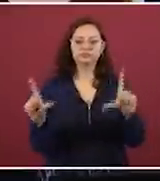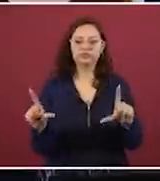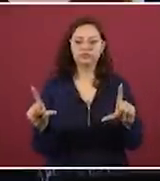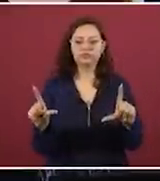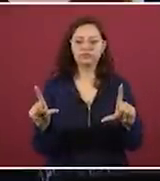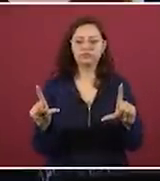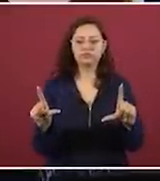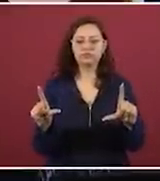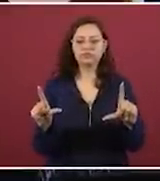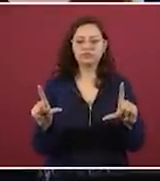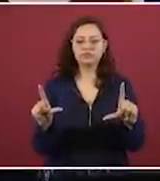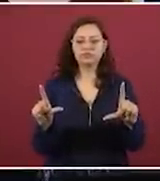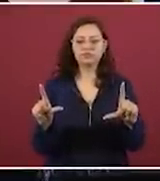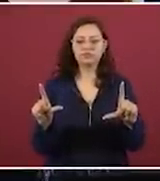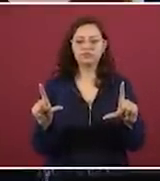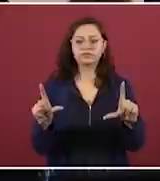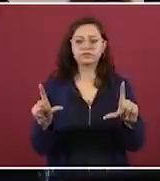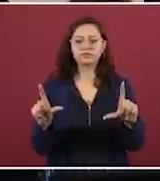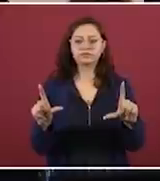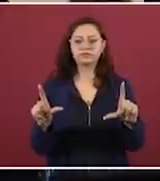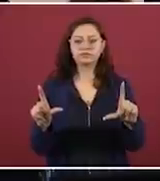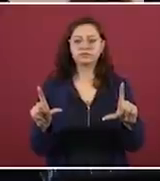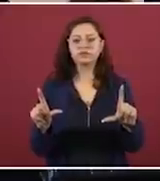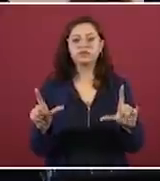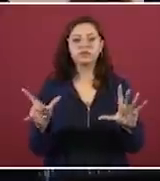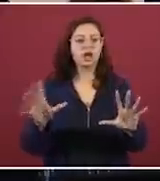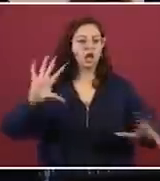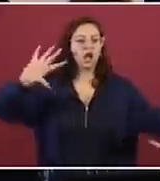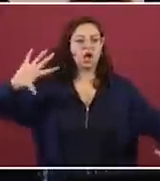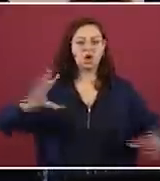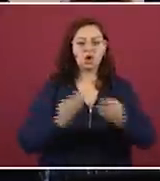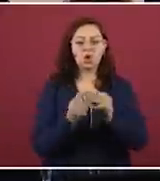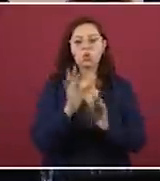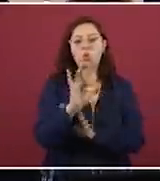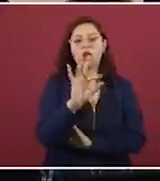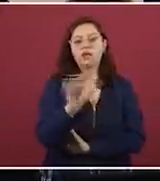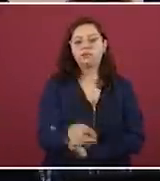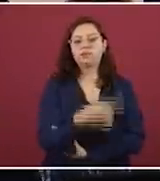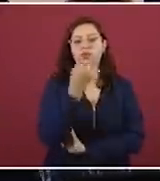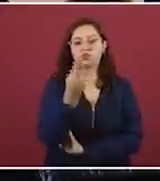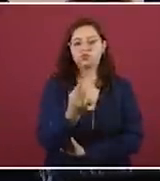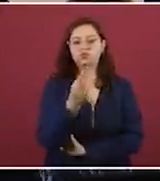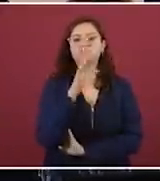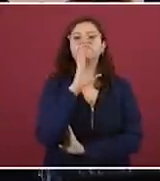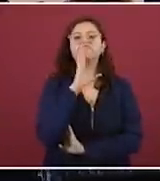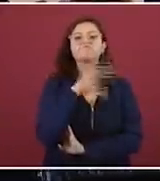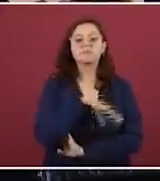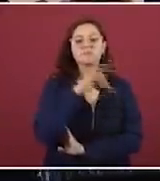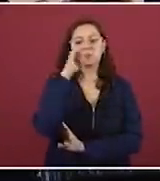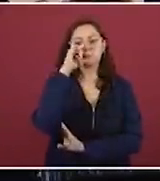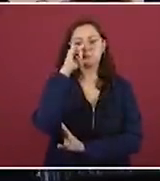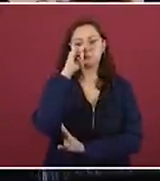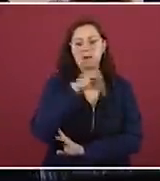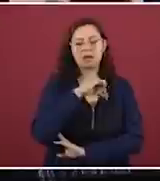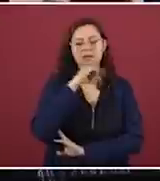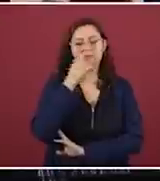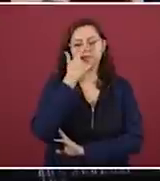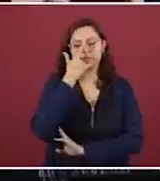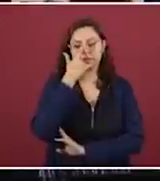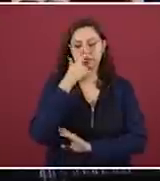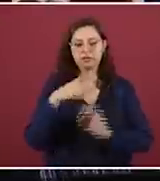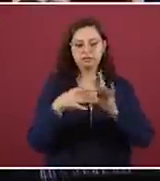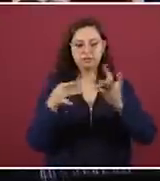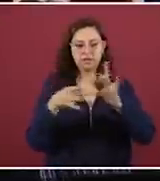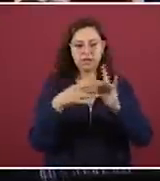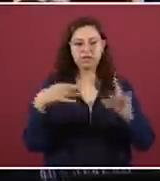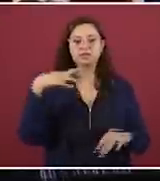son las 41 que salieron mal. Les voy a explicar rápidamente. Lo